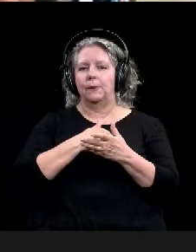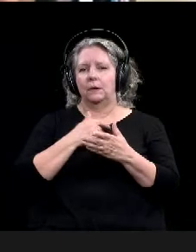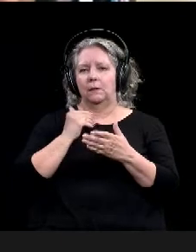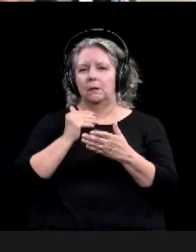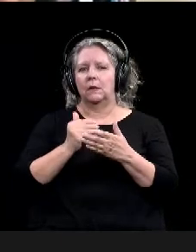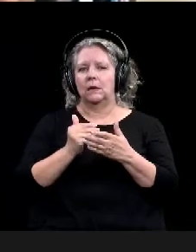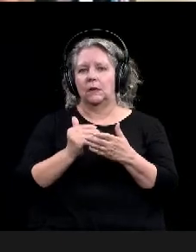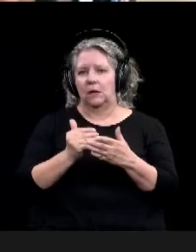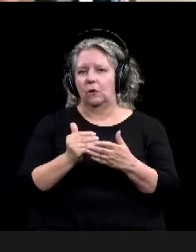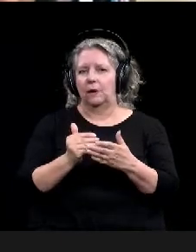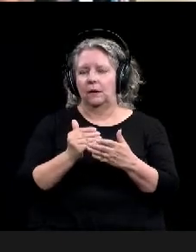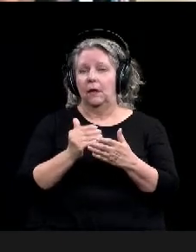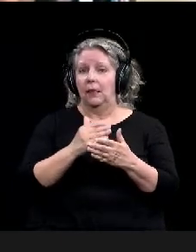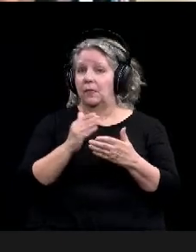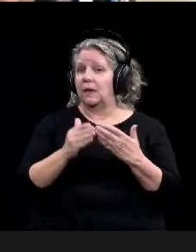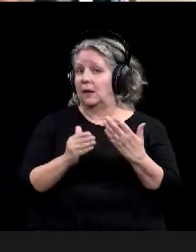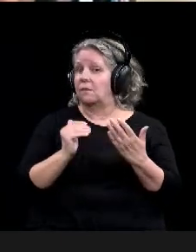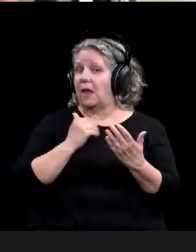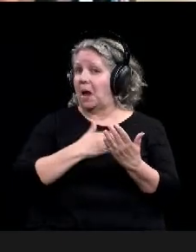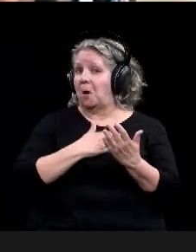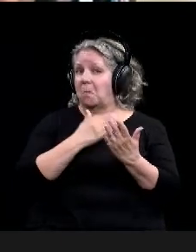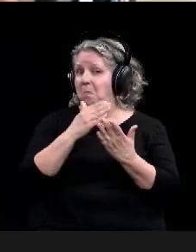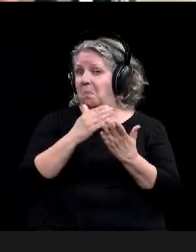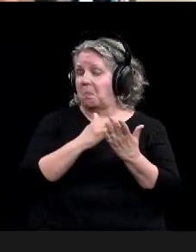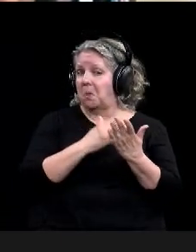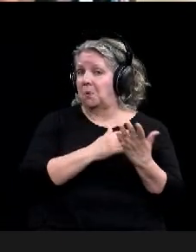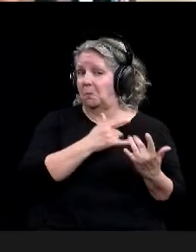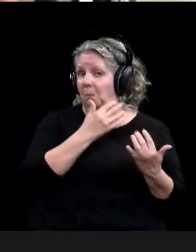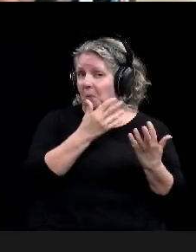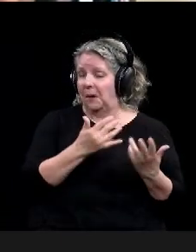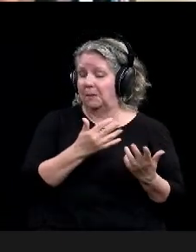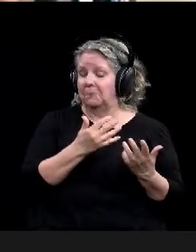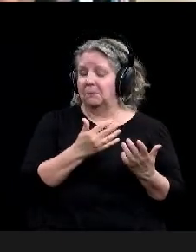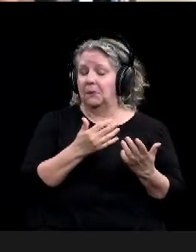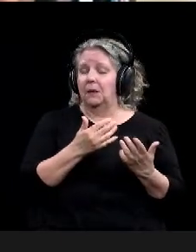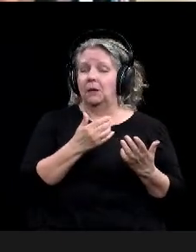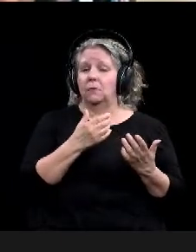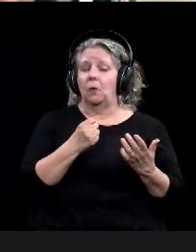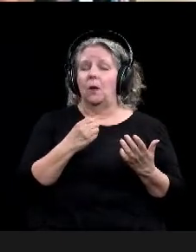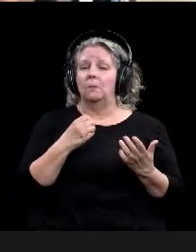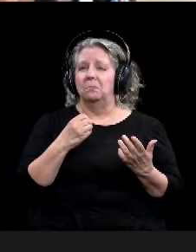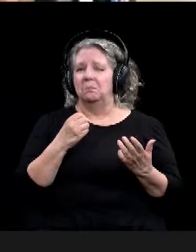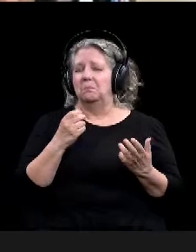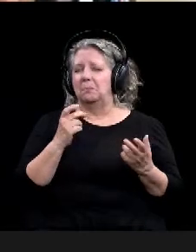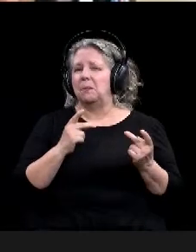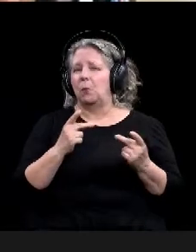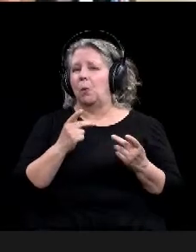de una o dos semanas que pudimos esperar para él